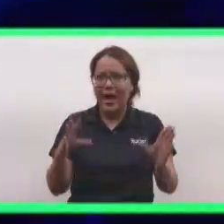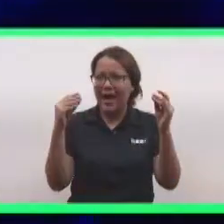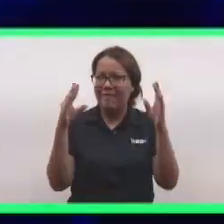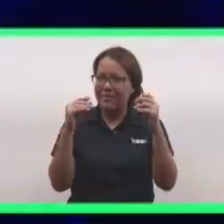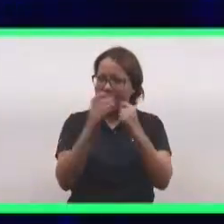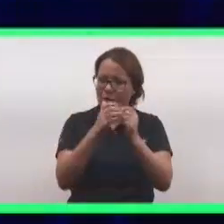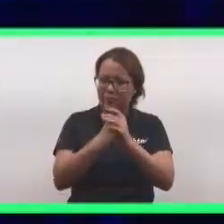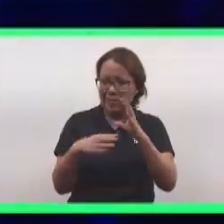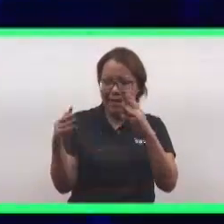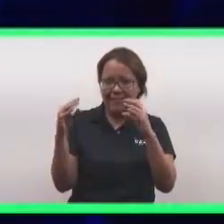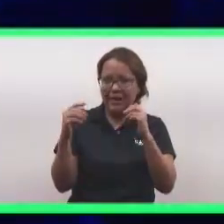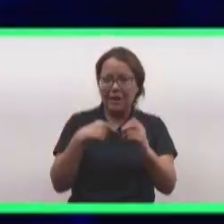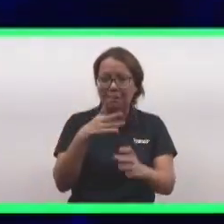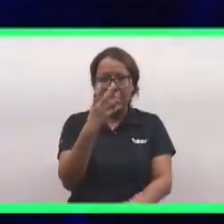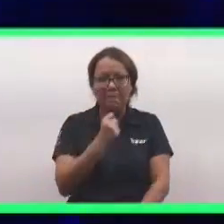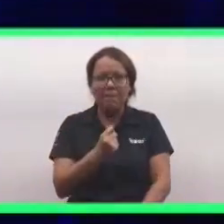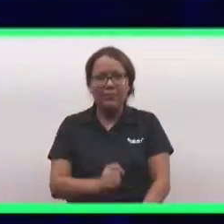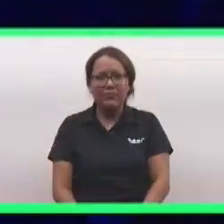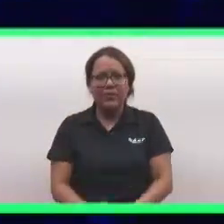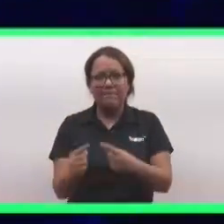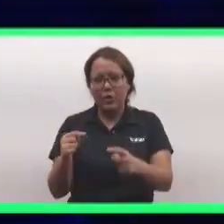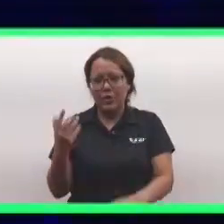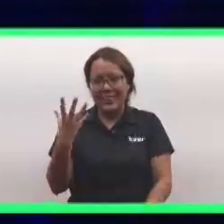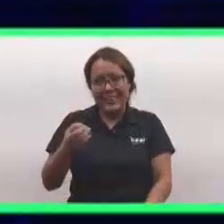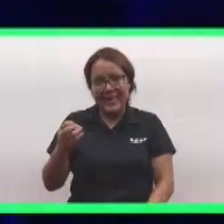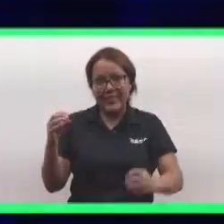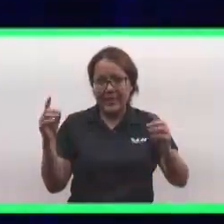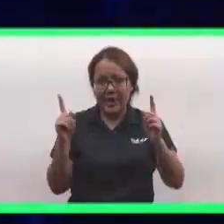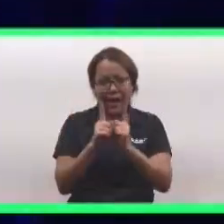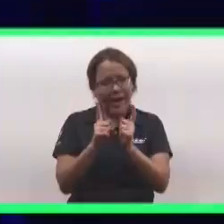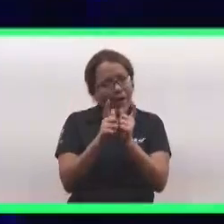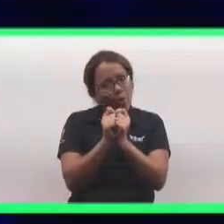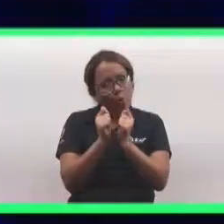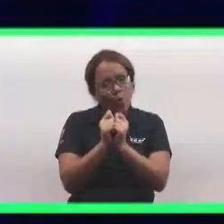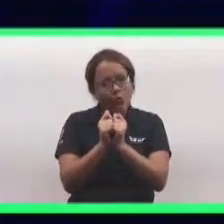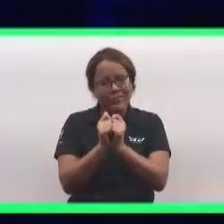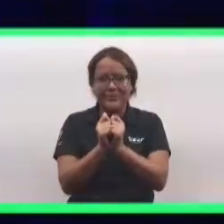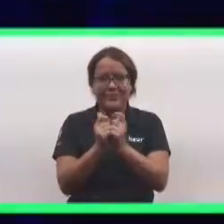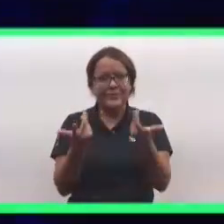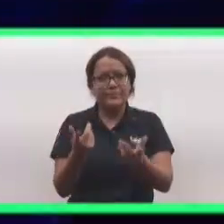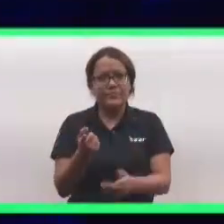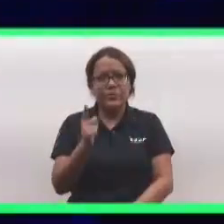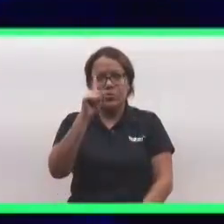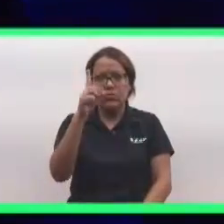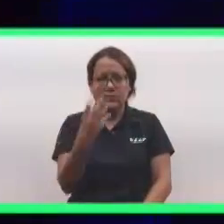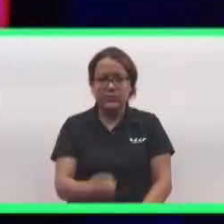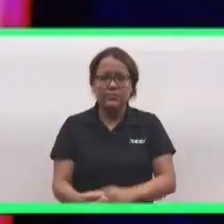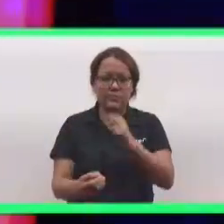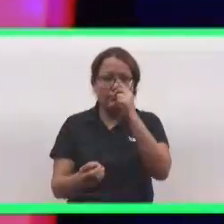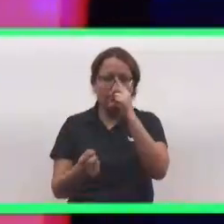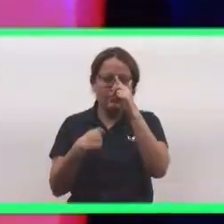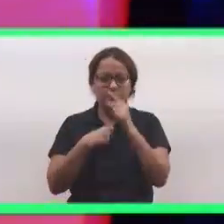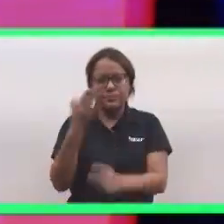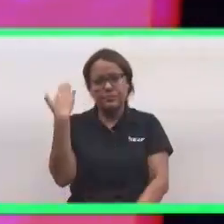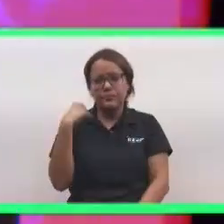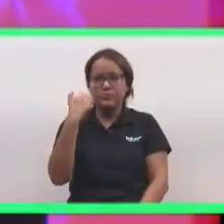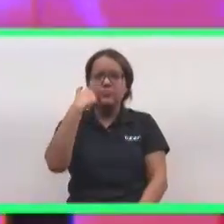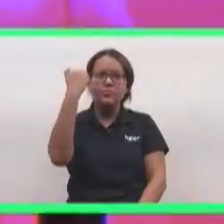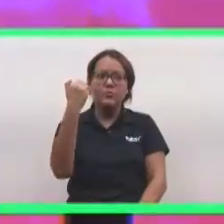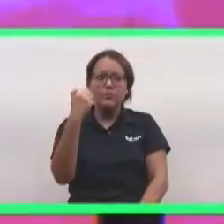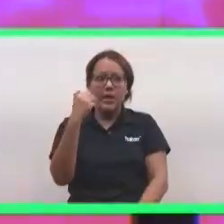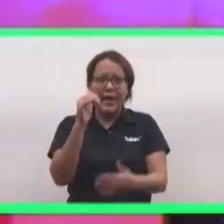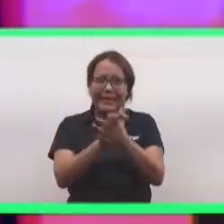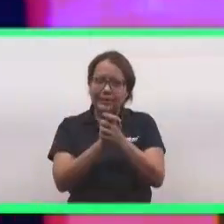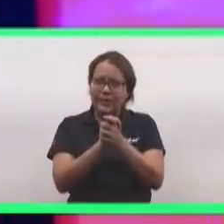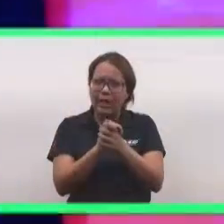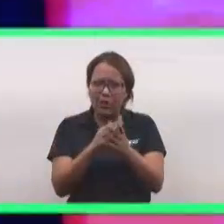problema. Lo viven todos los días y no quieren hablar del problema. Un día estaba yo muy joven, recién casado,